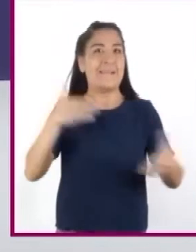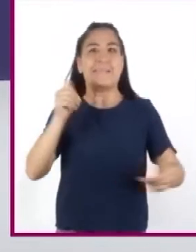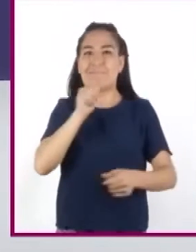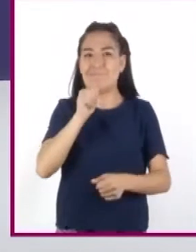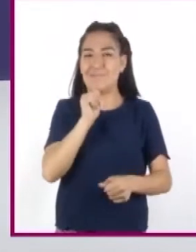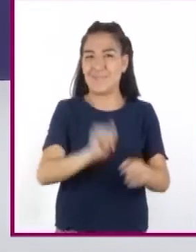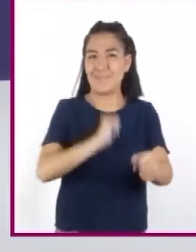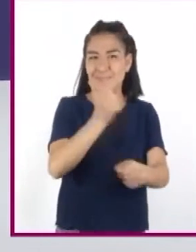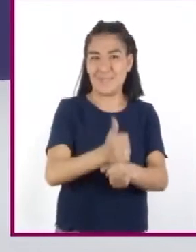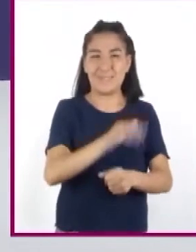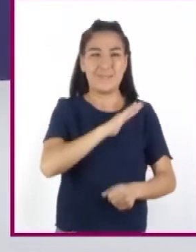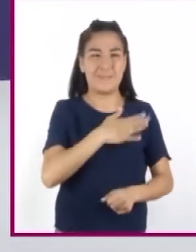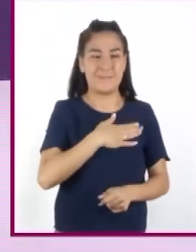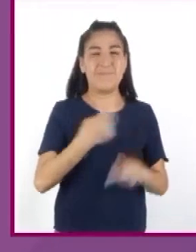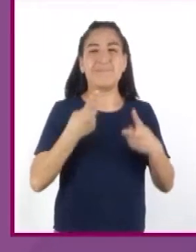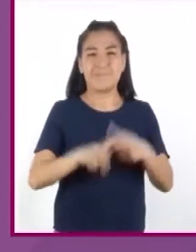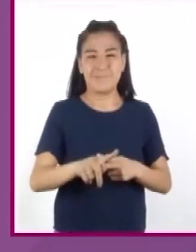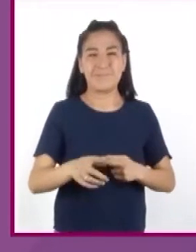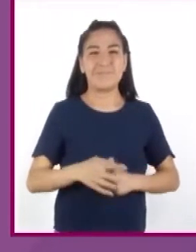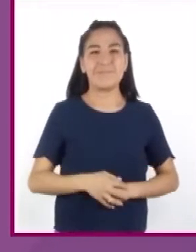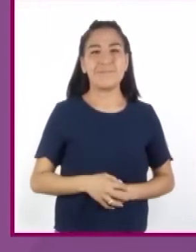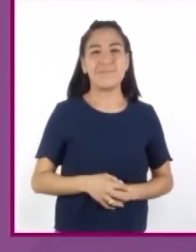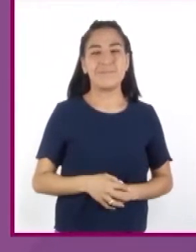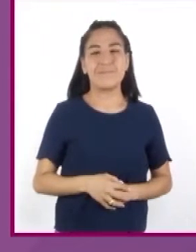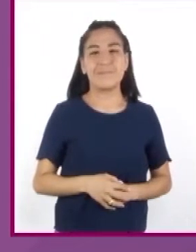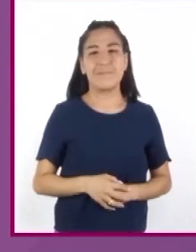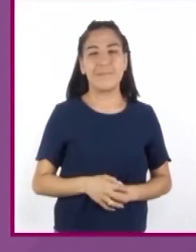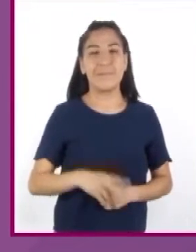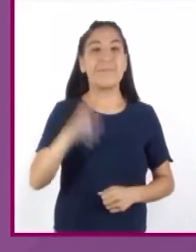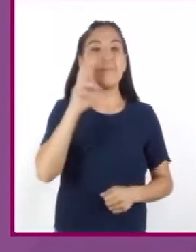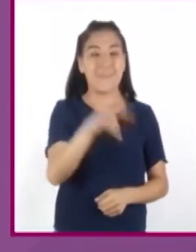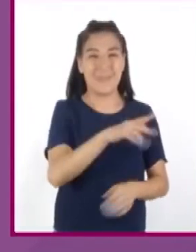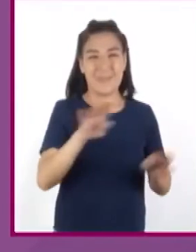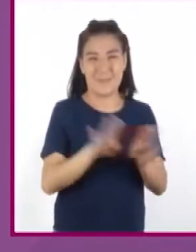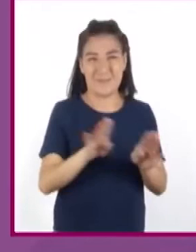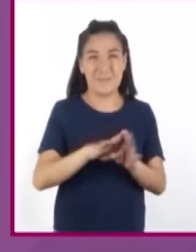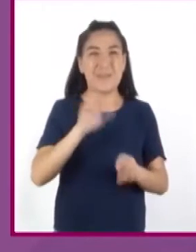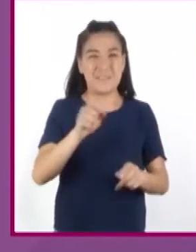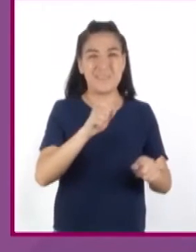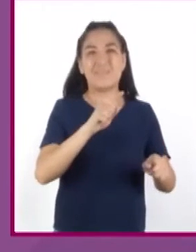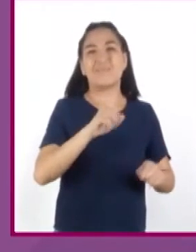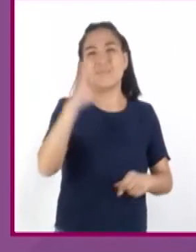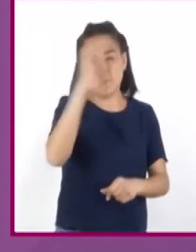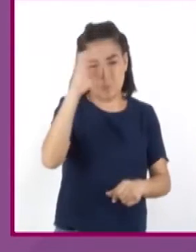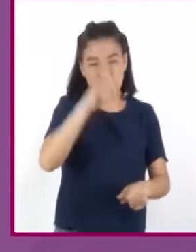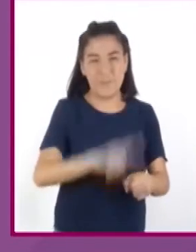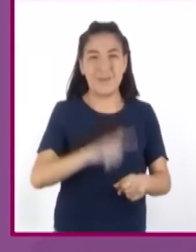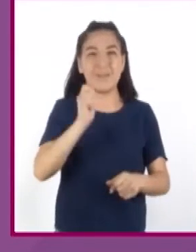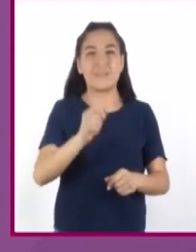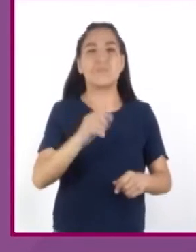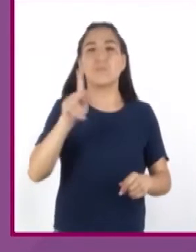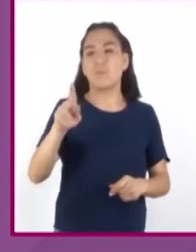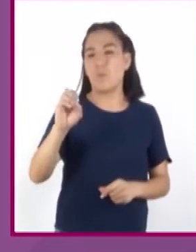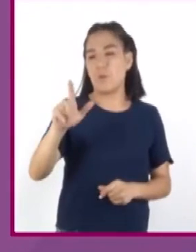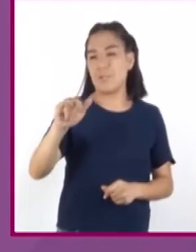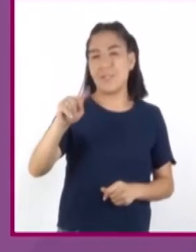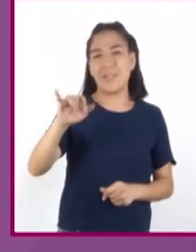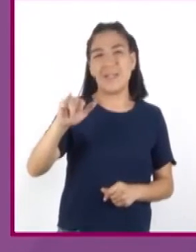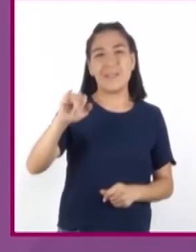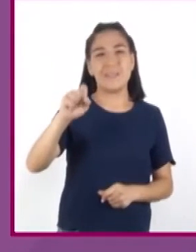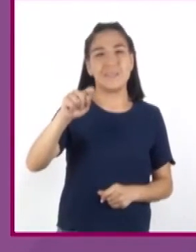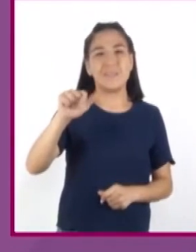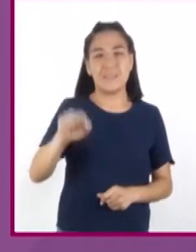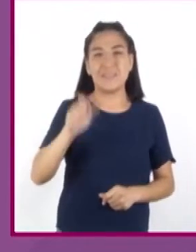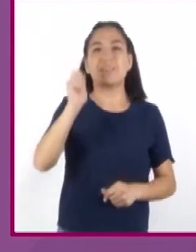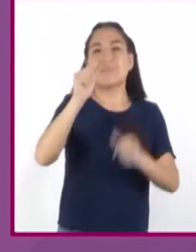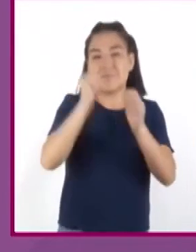conquista. Continuemos. Las prácticas culturales comunes eran el trueque y las creencias politeístas, es decir, adorar